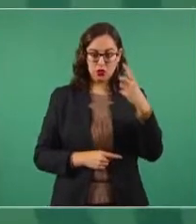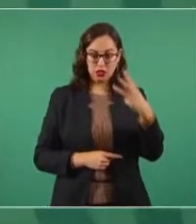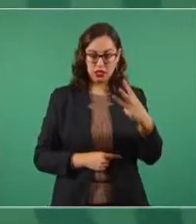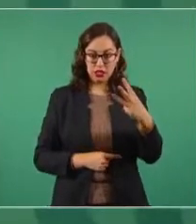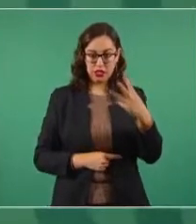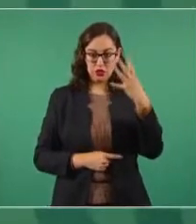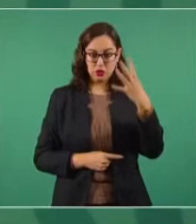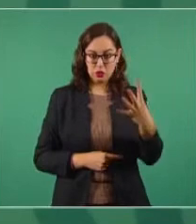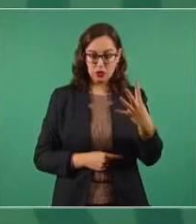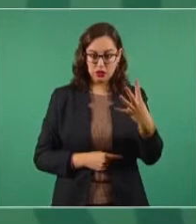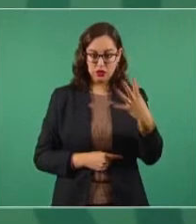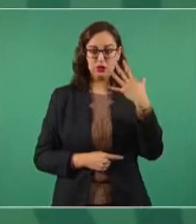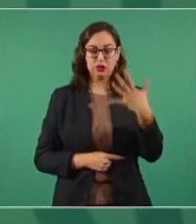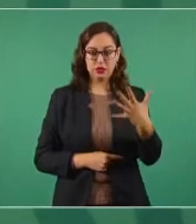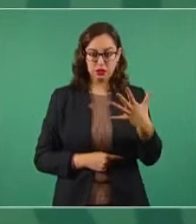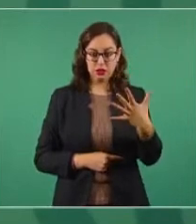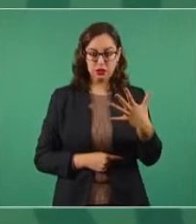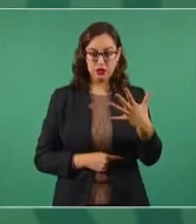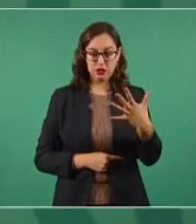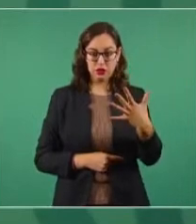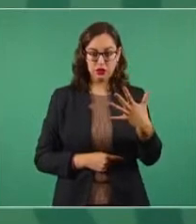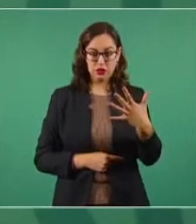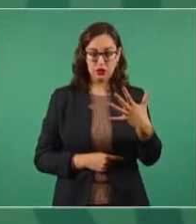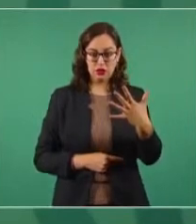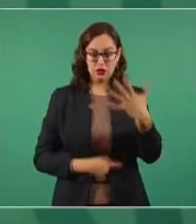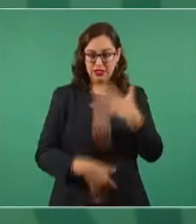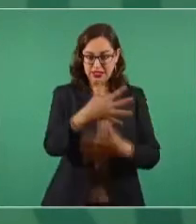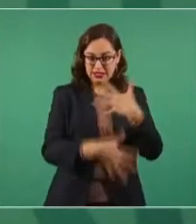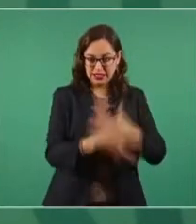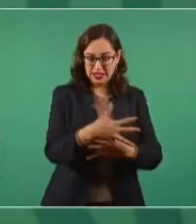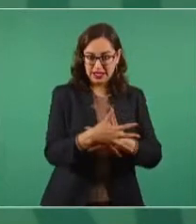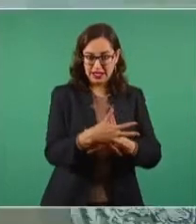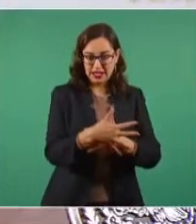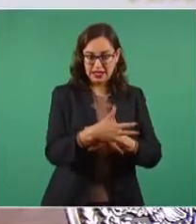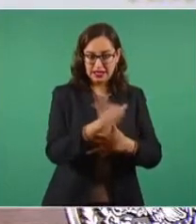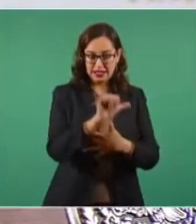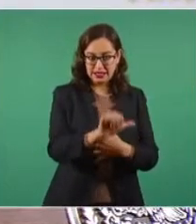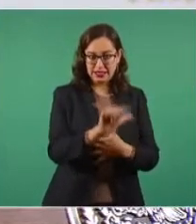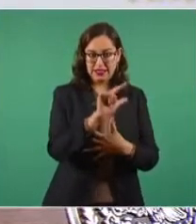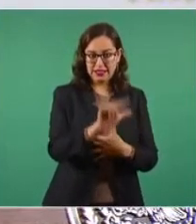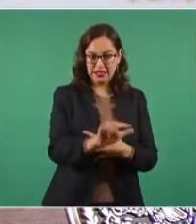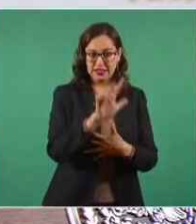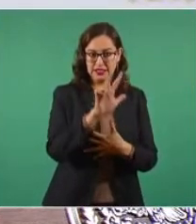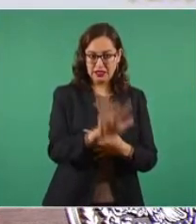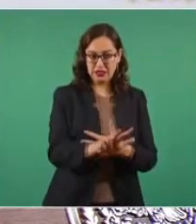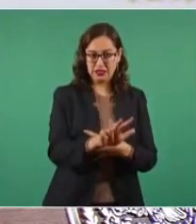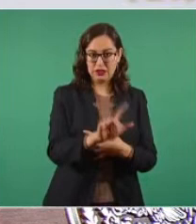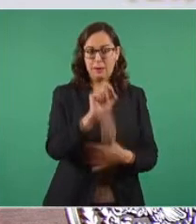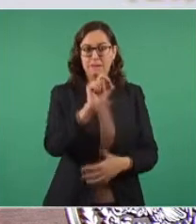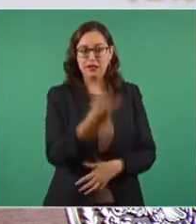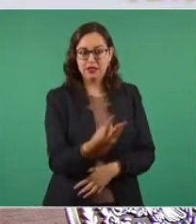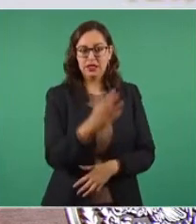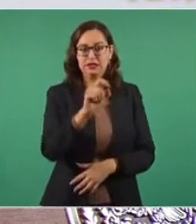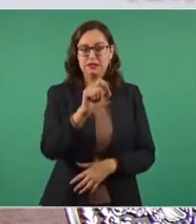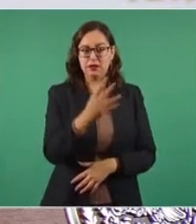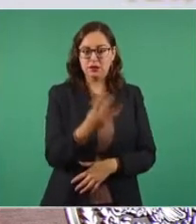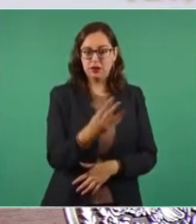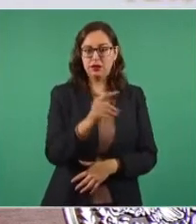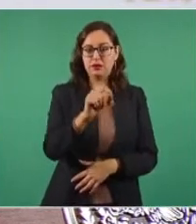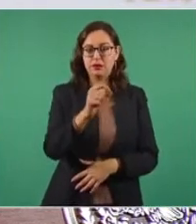4 5 15 16 17 18 23 24